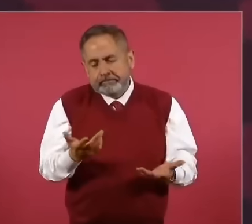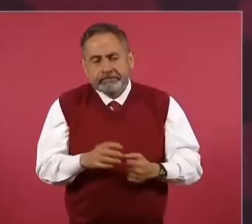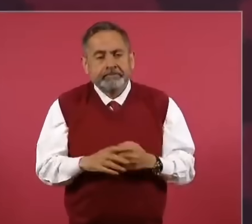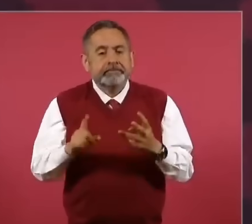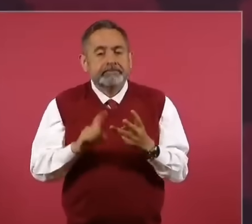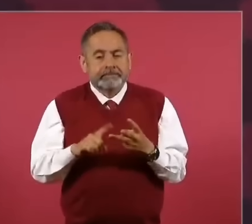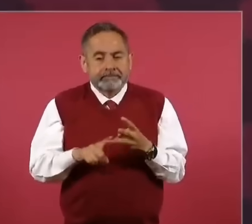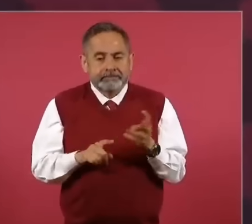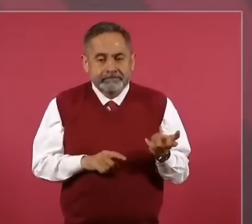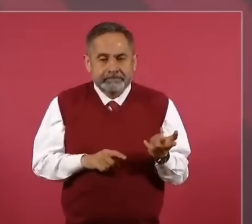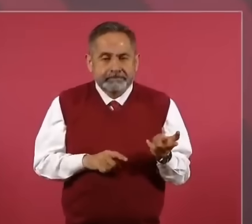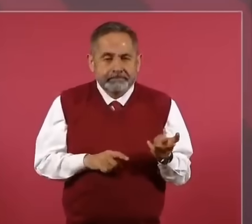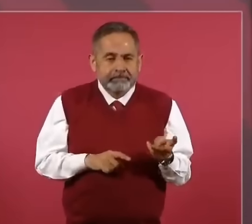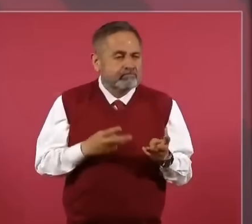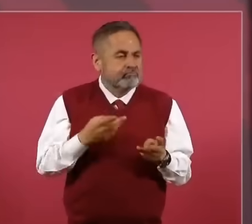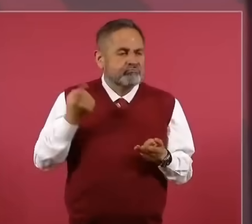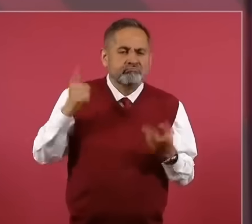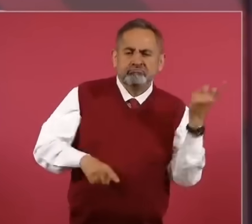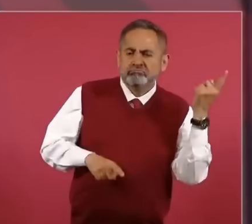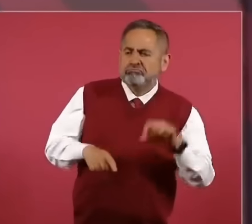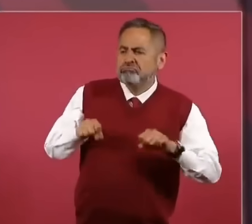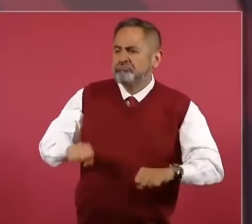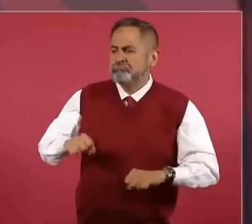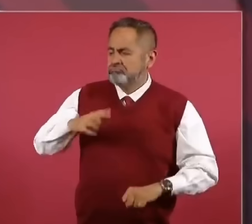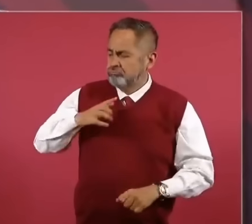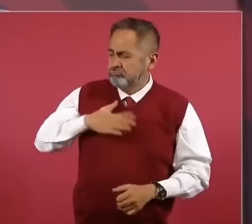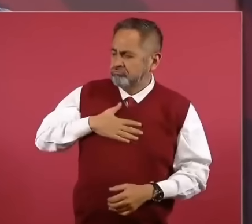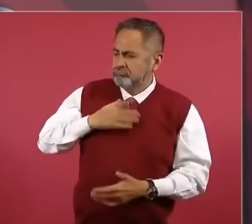tres, son muy autoritarios,